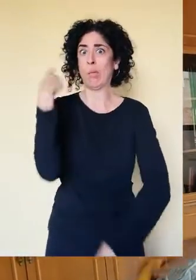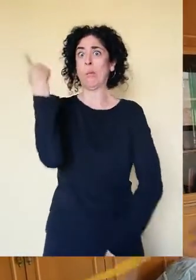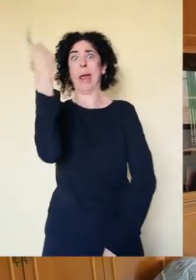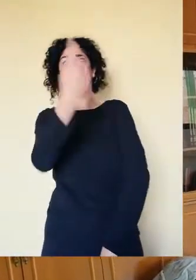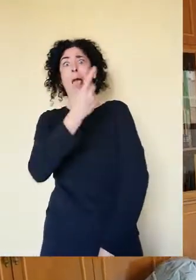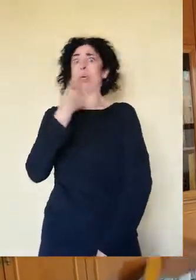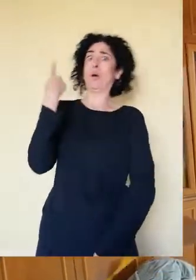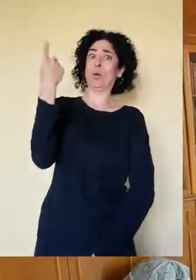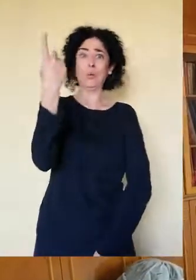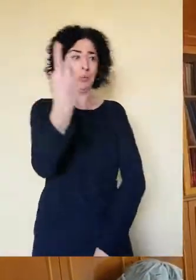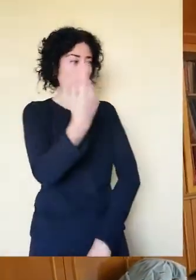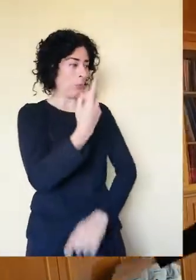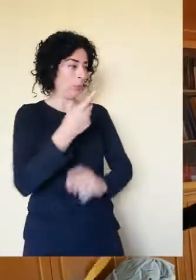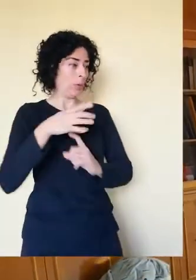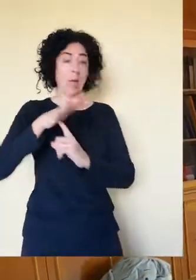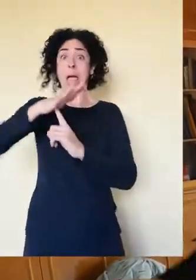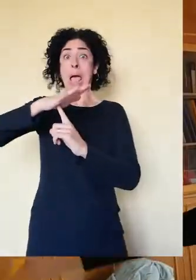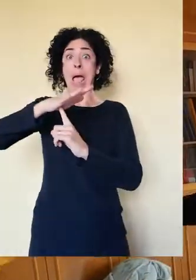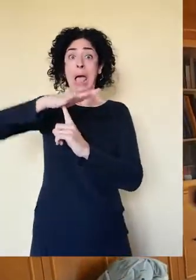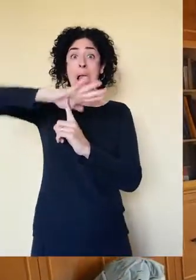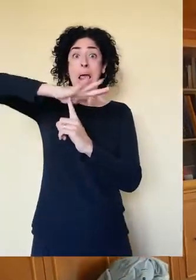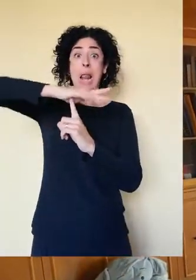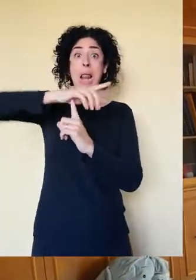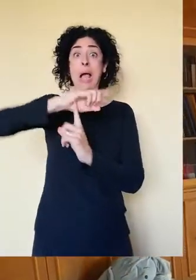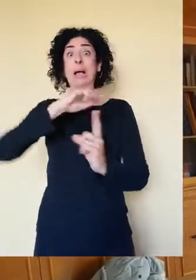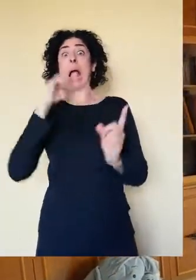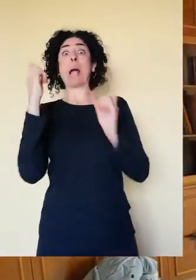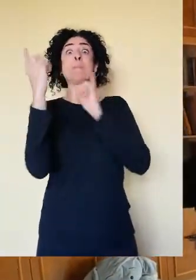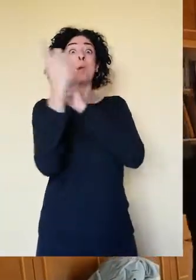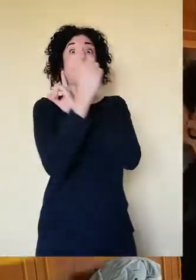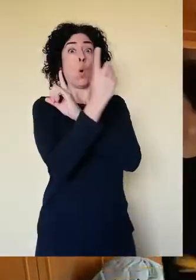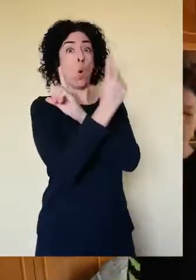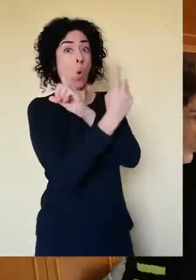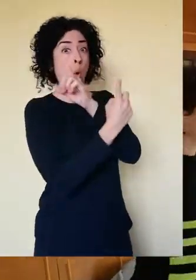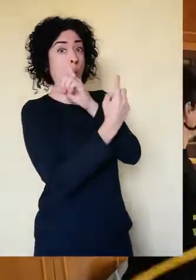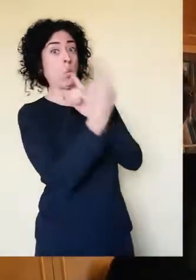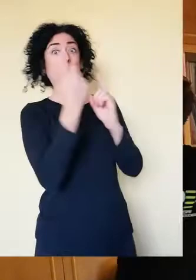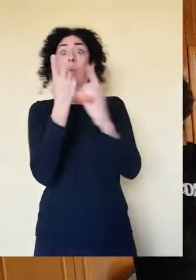Ojo que el helicóptero marea, ¿eh? Hacia el otro lado.